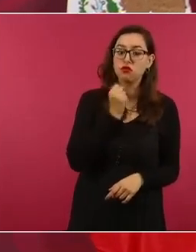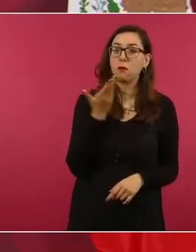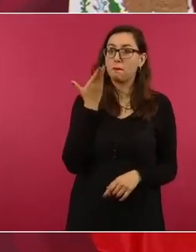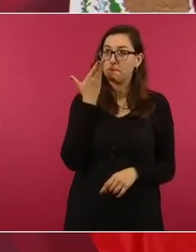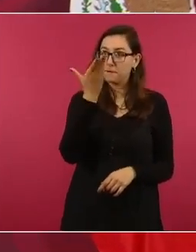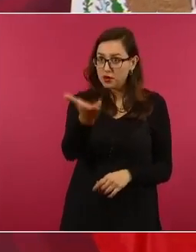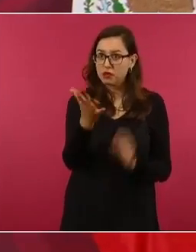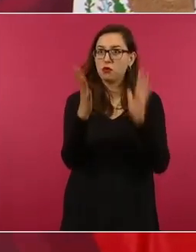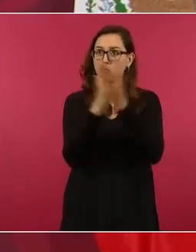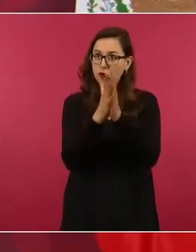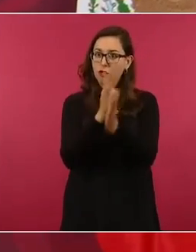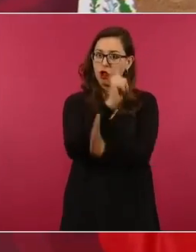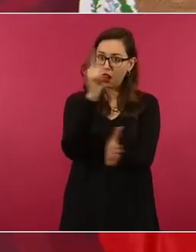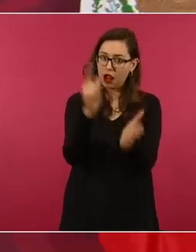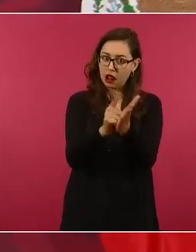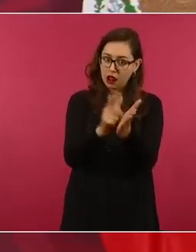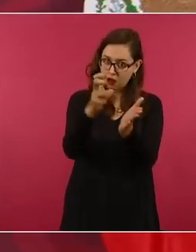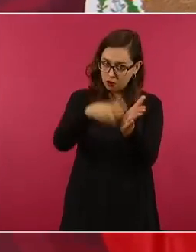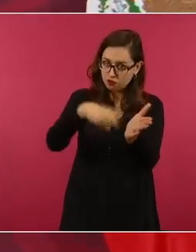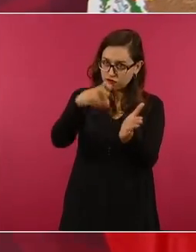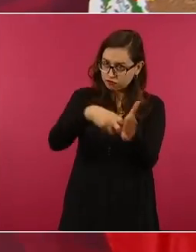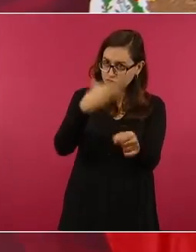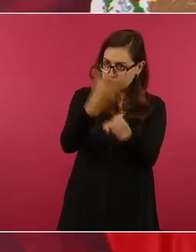para que se